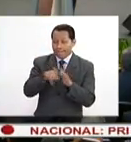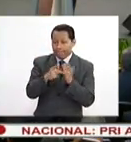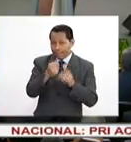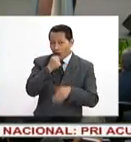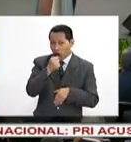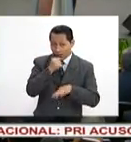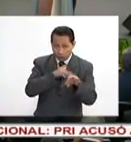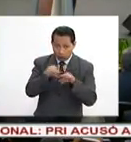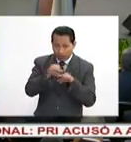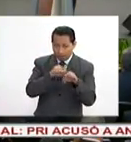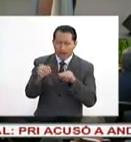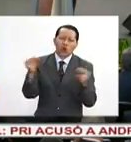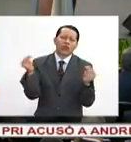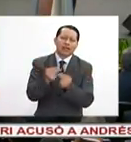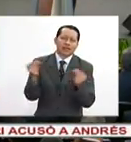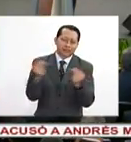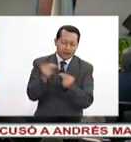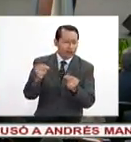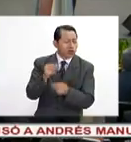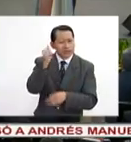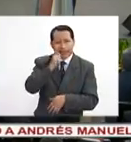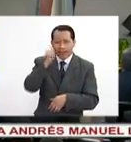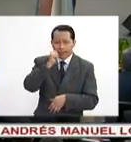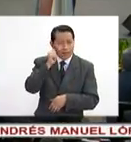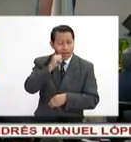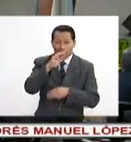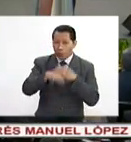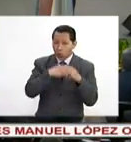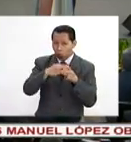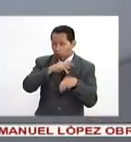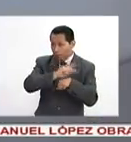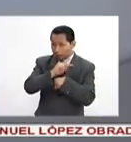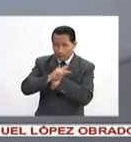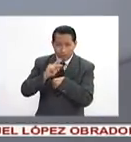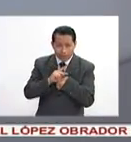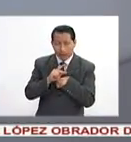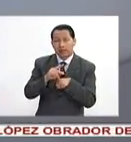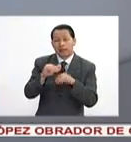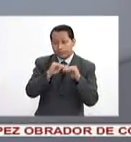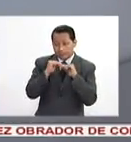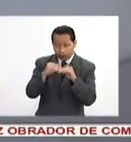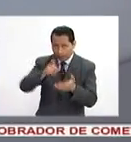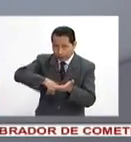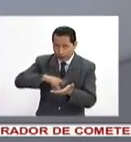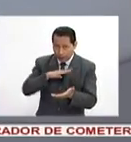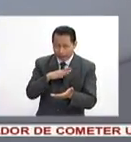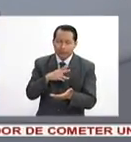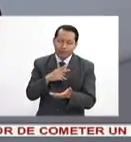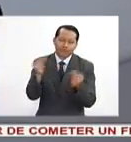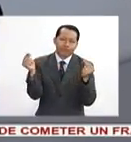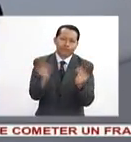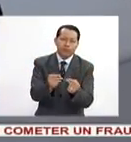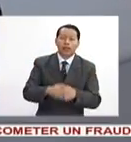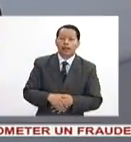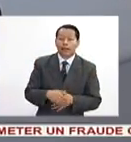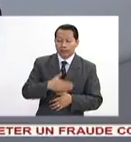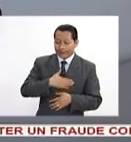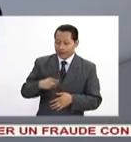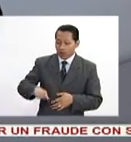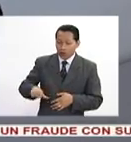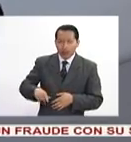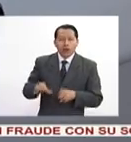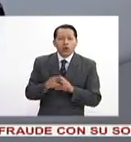una condición indispensable en toda sociedad democrática. Por ello, este gobierno